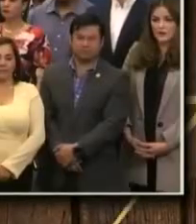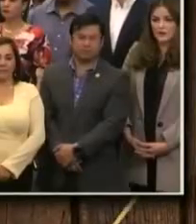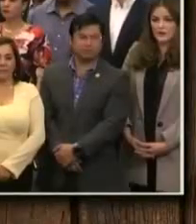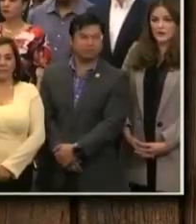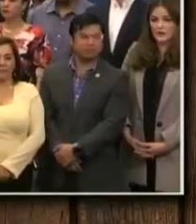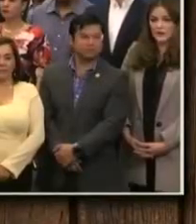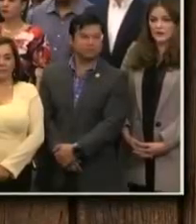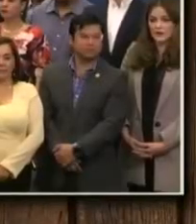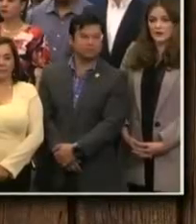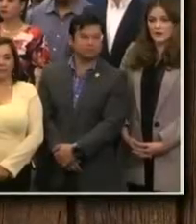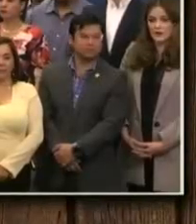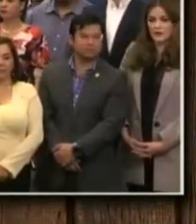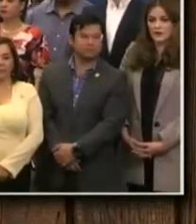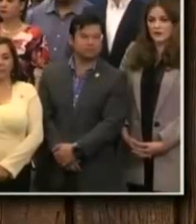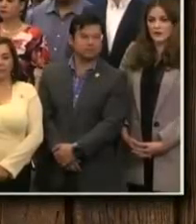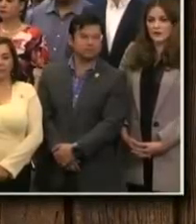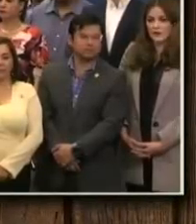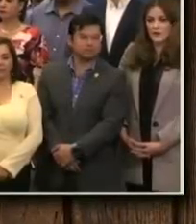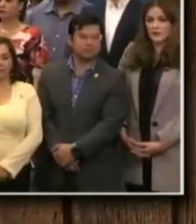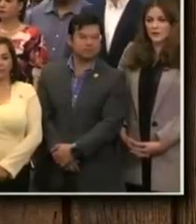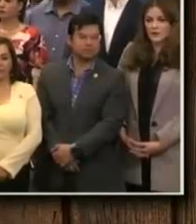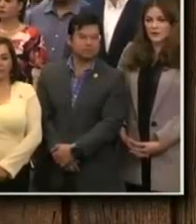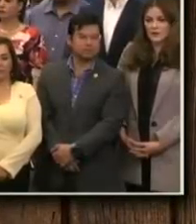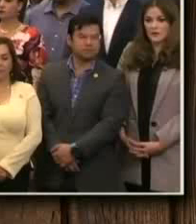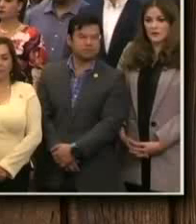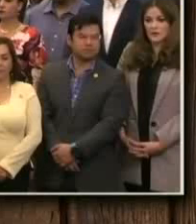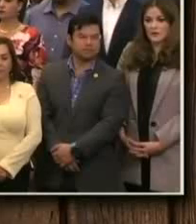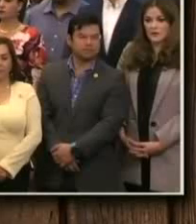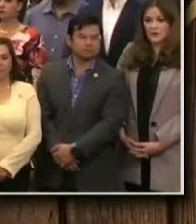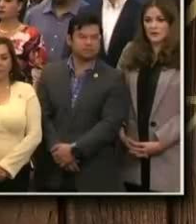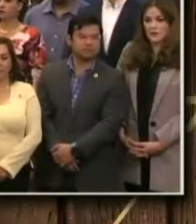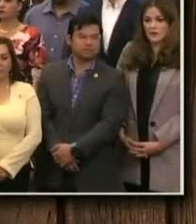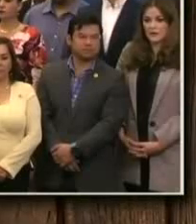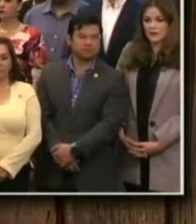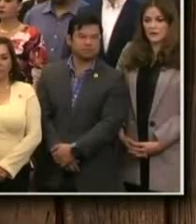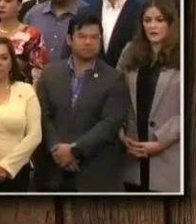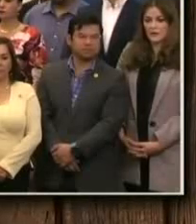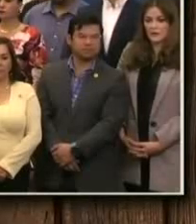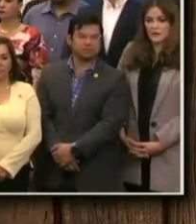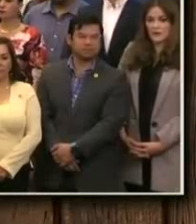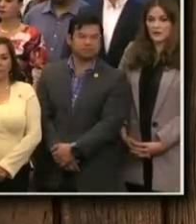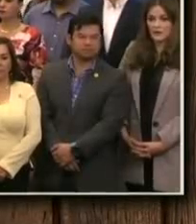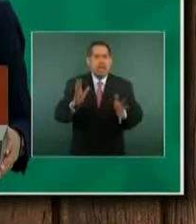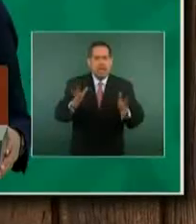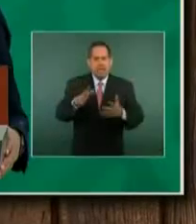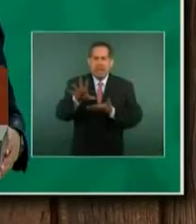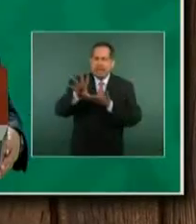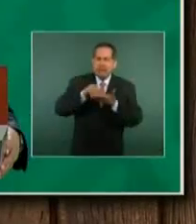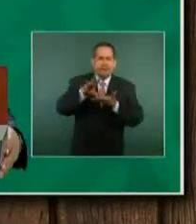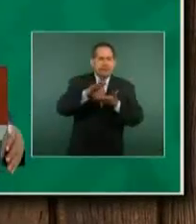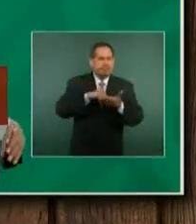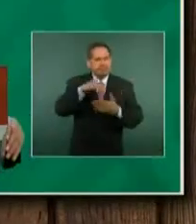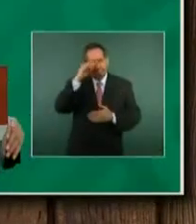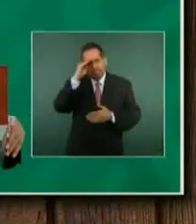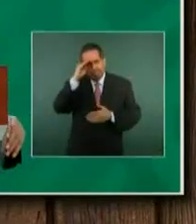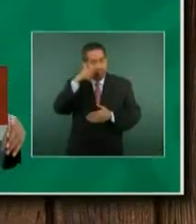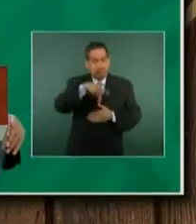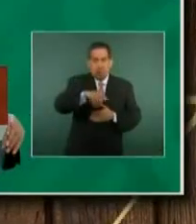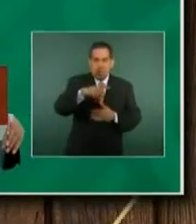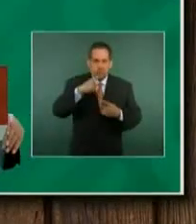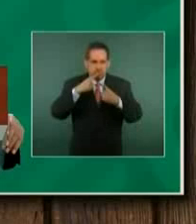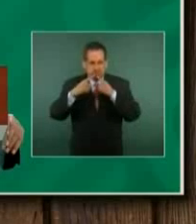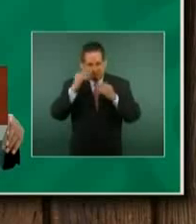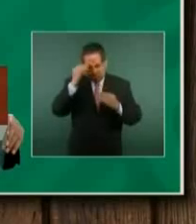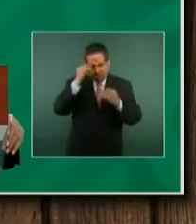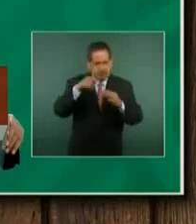punto de casarse con Juan, pero la mamá no lo considera un buen candidato ni un buen partido. Fíjense que sí aplica lo de un buen partido. Y entonces le mandó